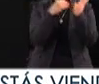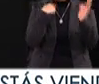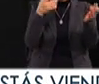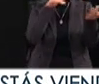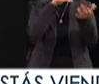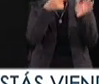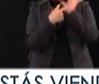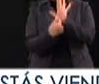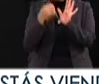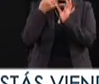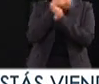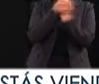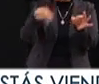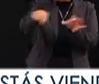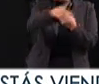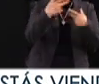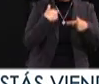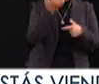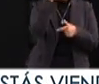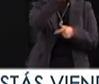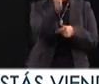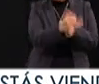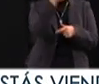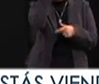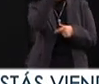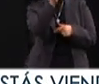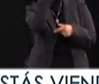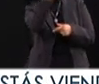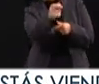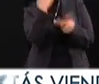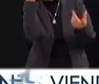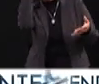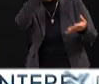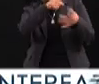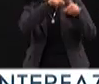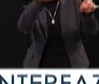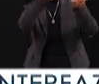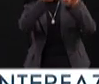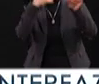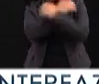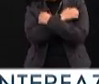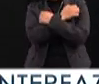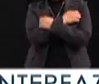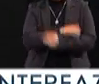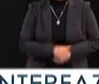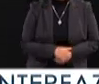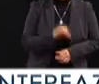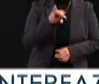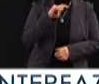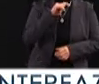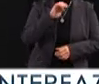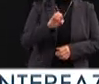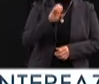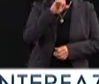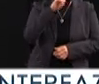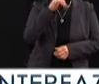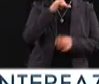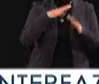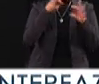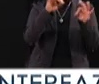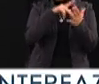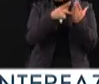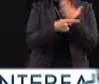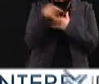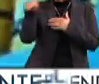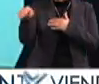diálogos importantes con personas que no habían tenido la oportunidad de acercarse a un diferente tipo de educación. Itze González, fundadora de